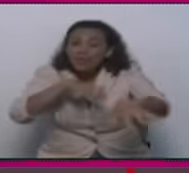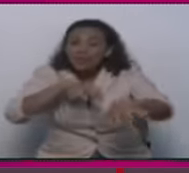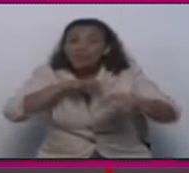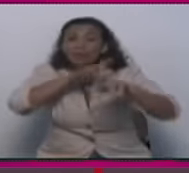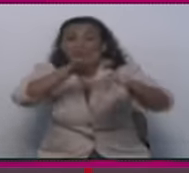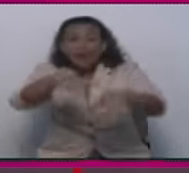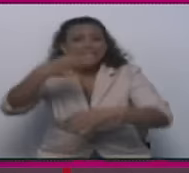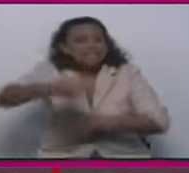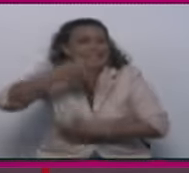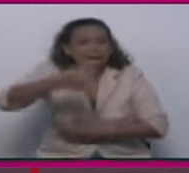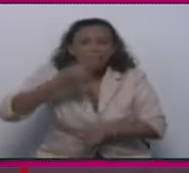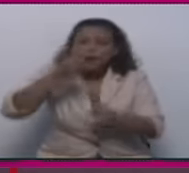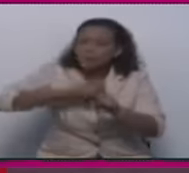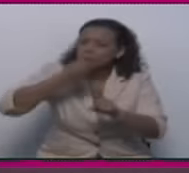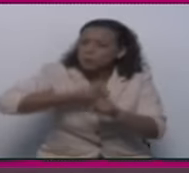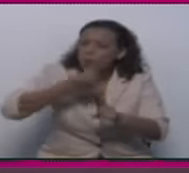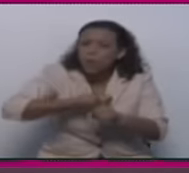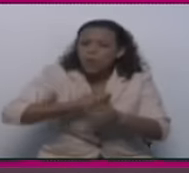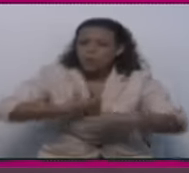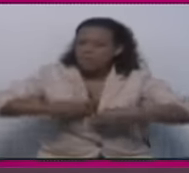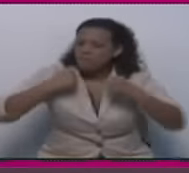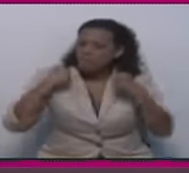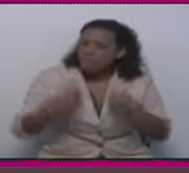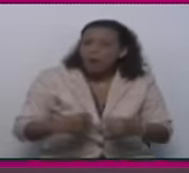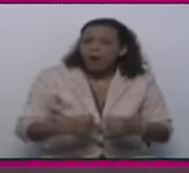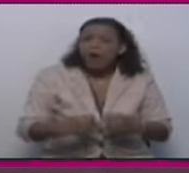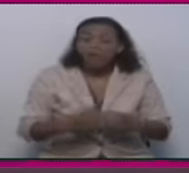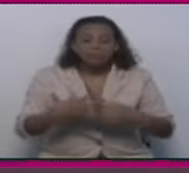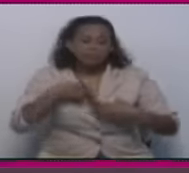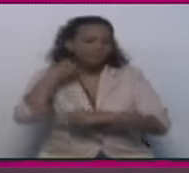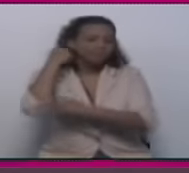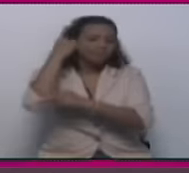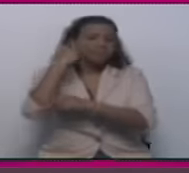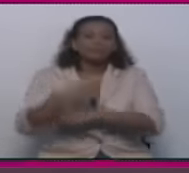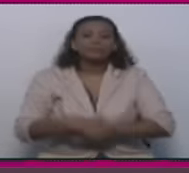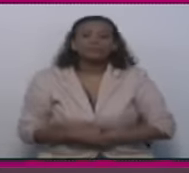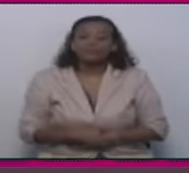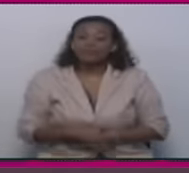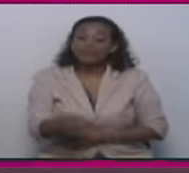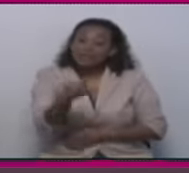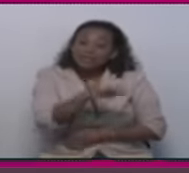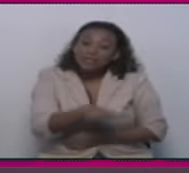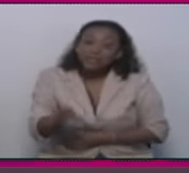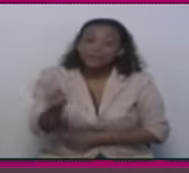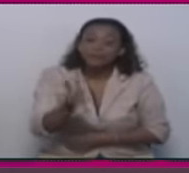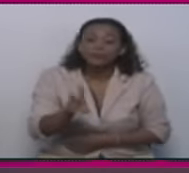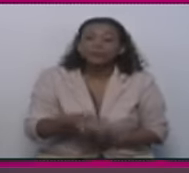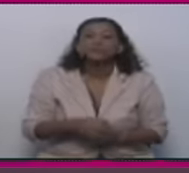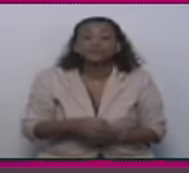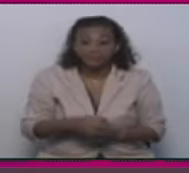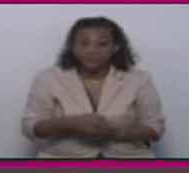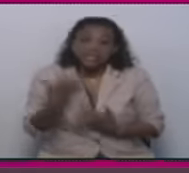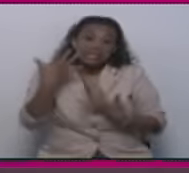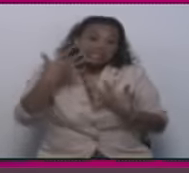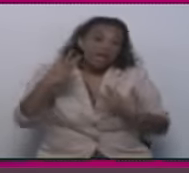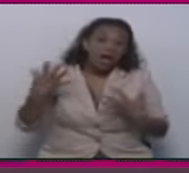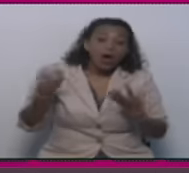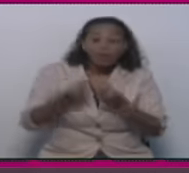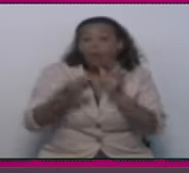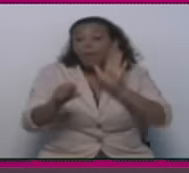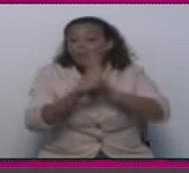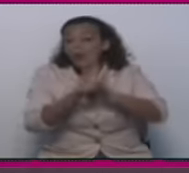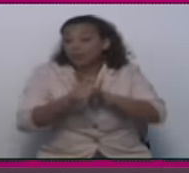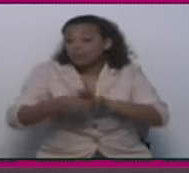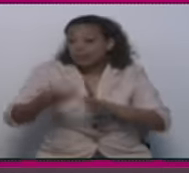mujeres luchadoras, guerreras y vencedoras de nuestra patria. Y se juntó ese símbolo